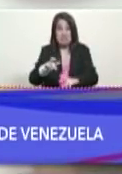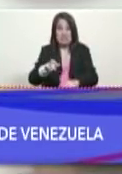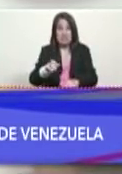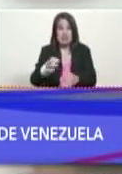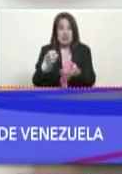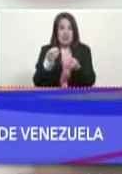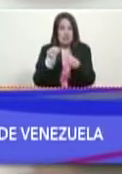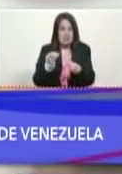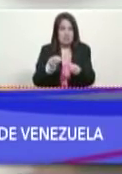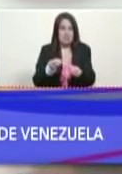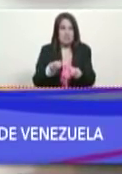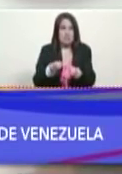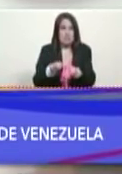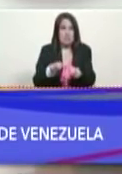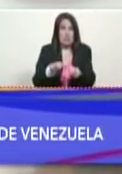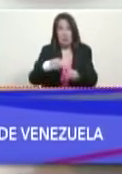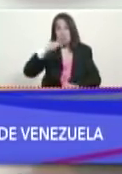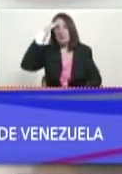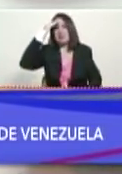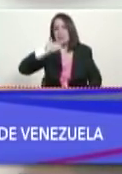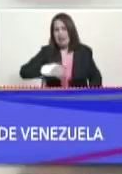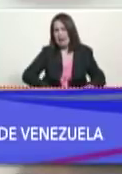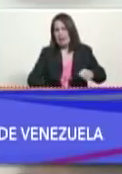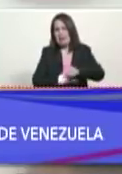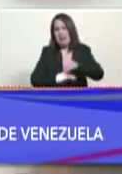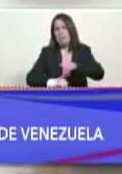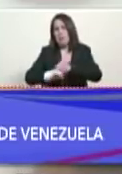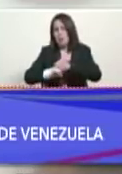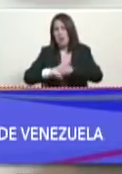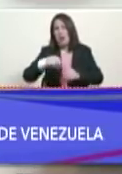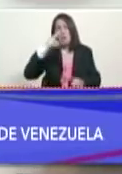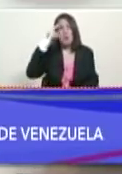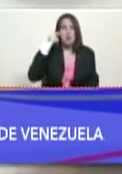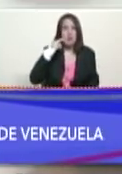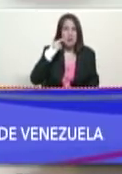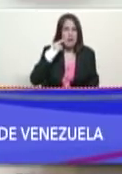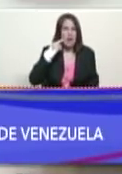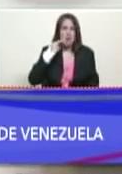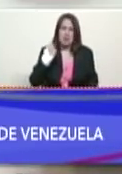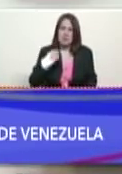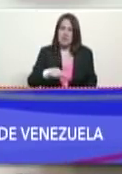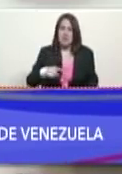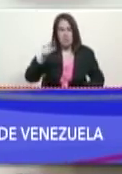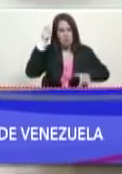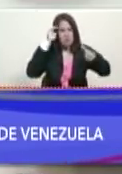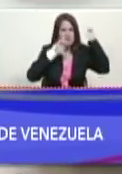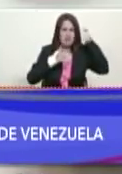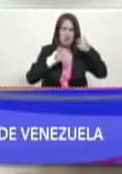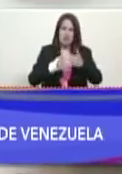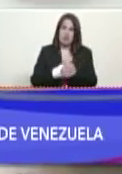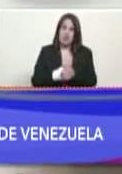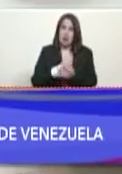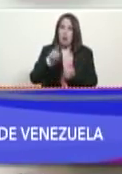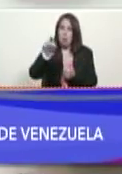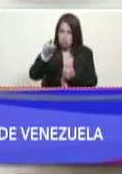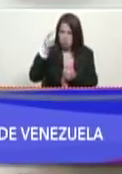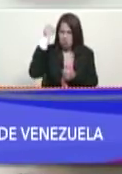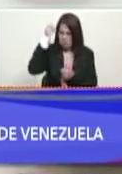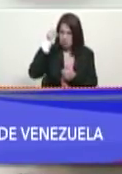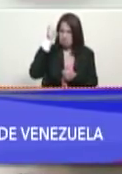inmensa, gigantesca fuerza militar que tienen los bolivarianos, que tenemos los chavistas? ¿Se han preguntado